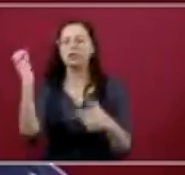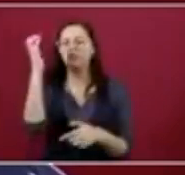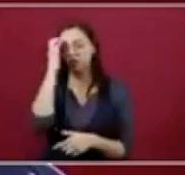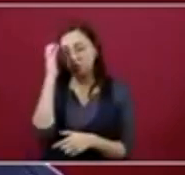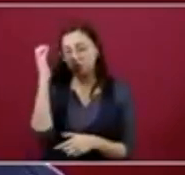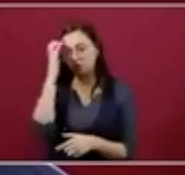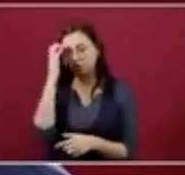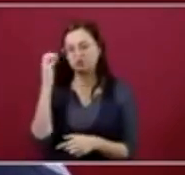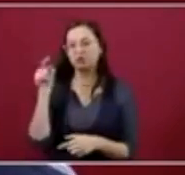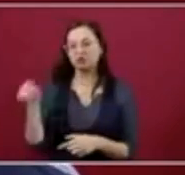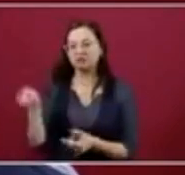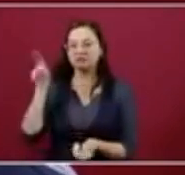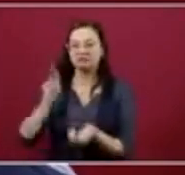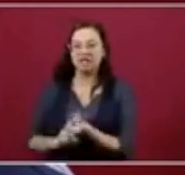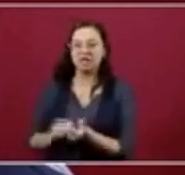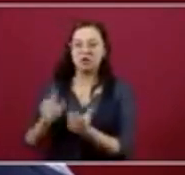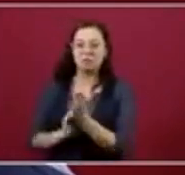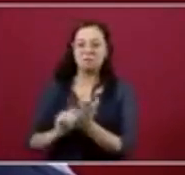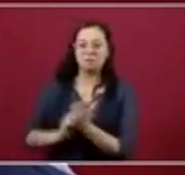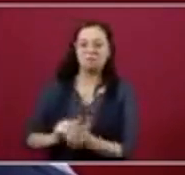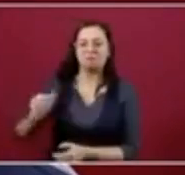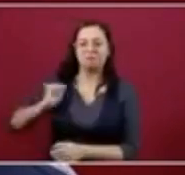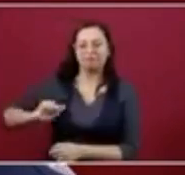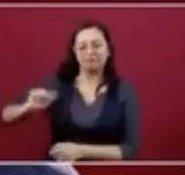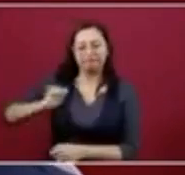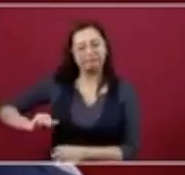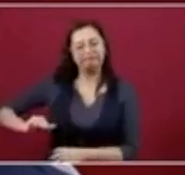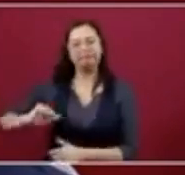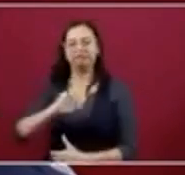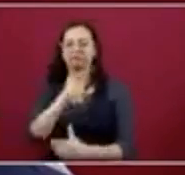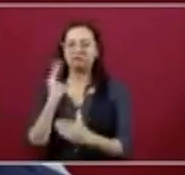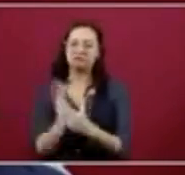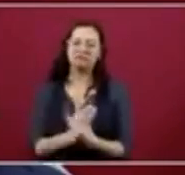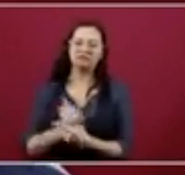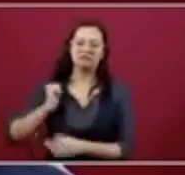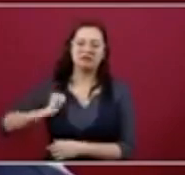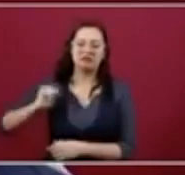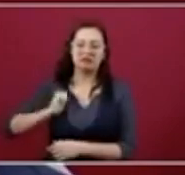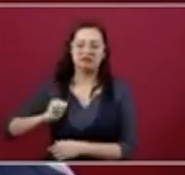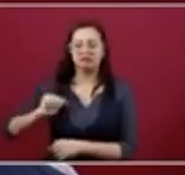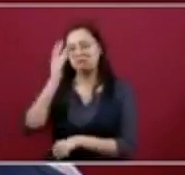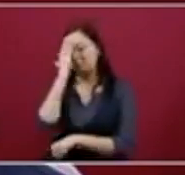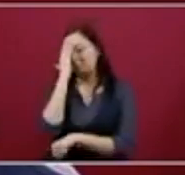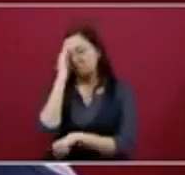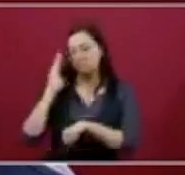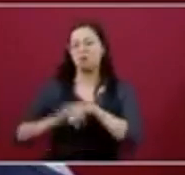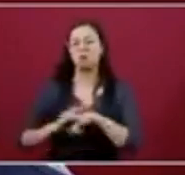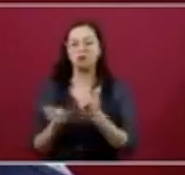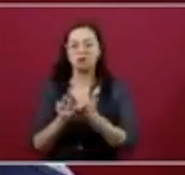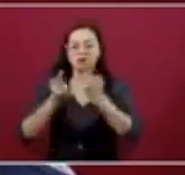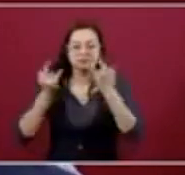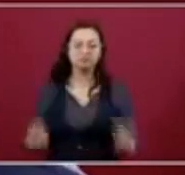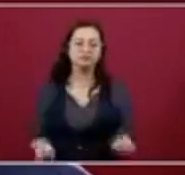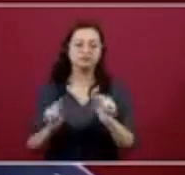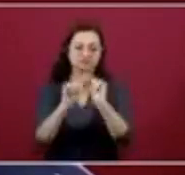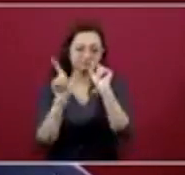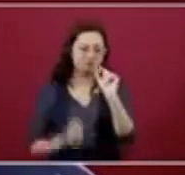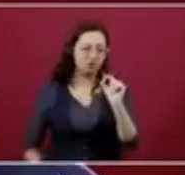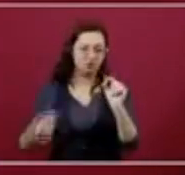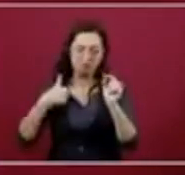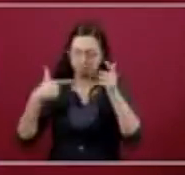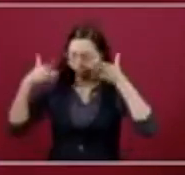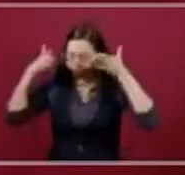de los papeles antiguos, de los expedientes, de nuestra memoria histórica del país.